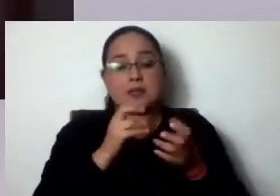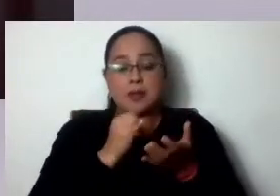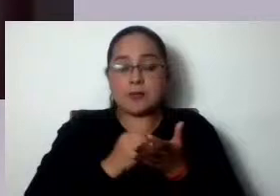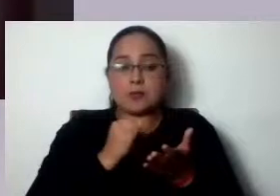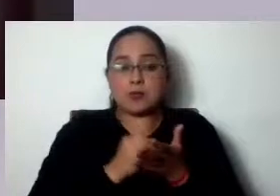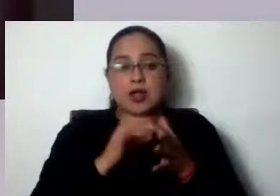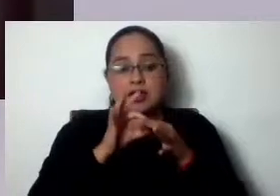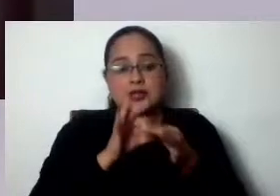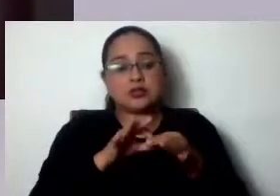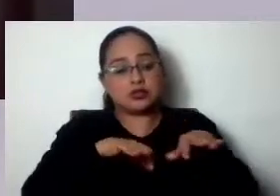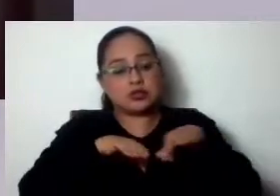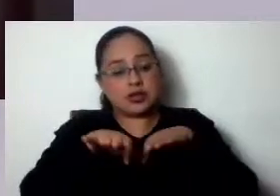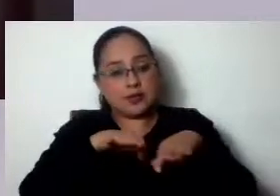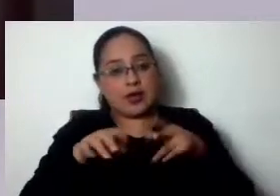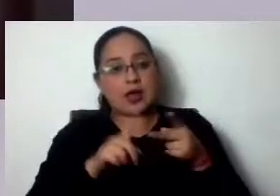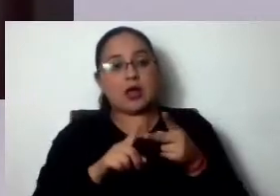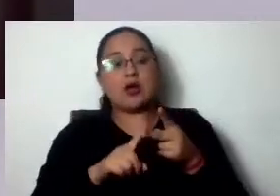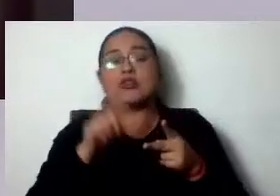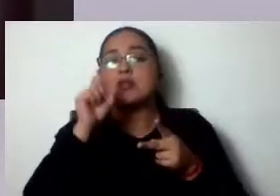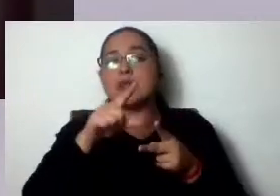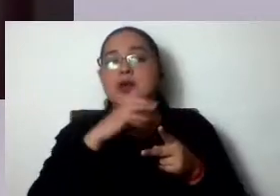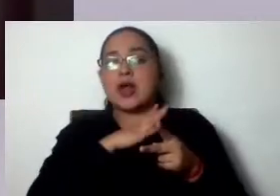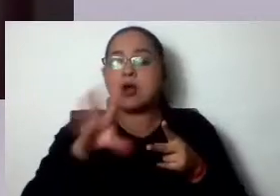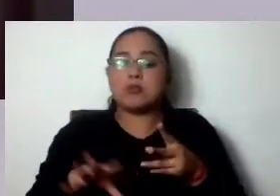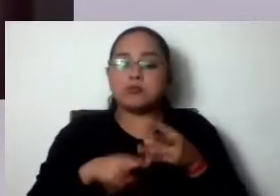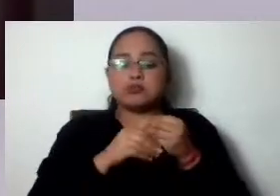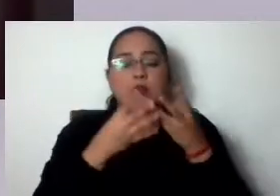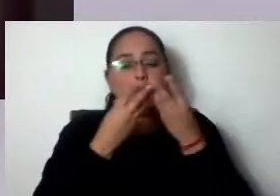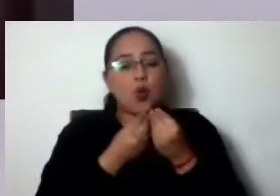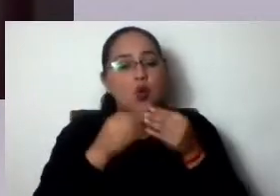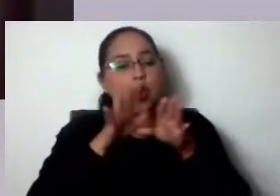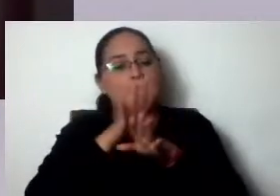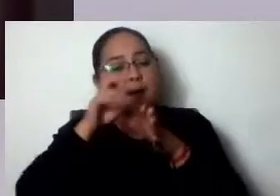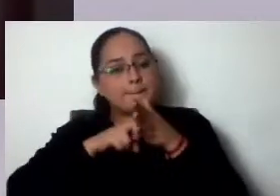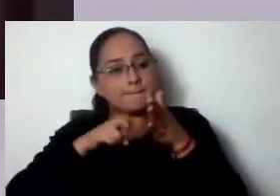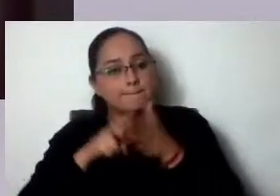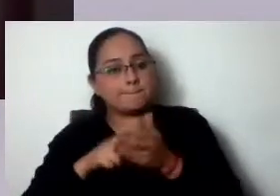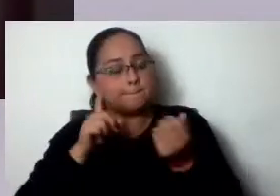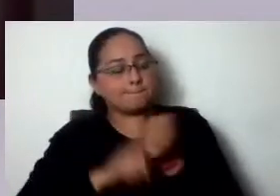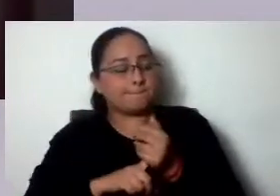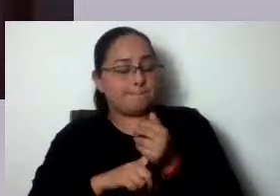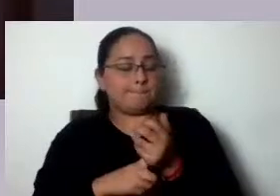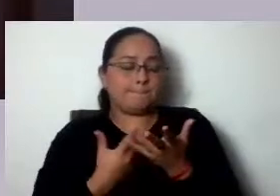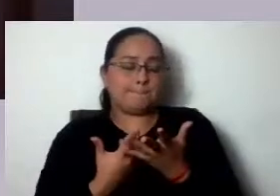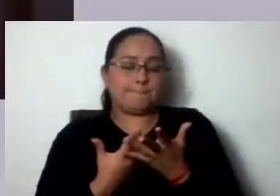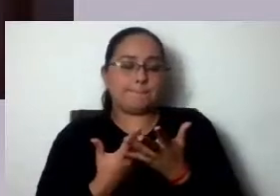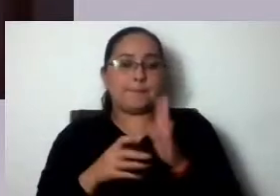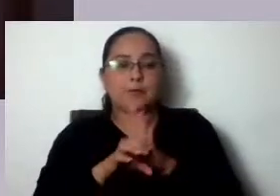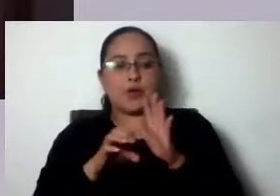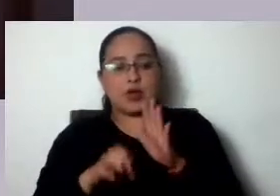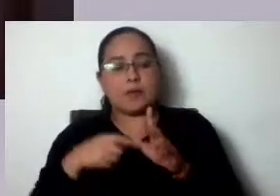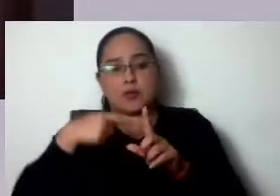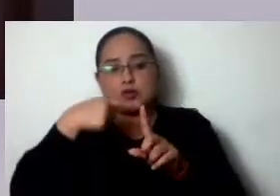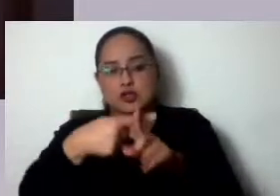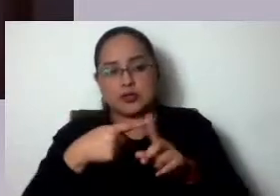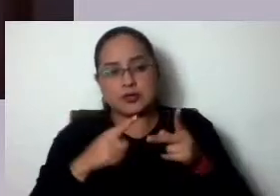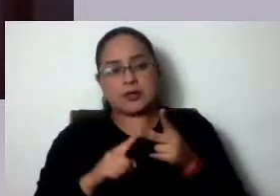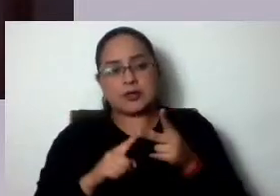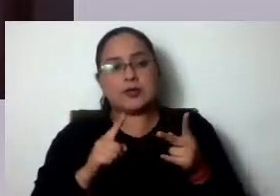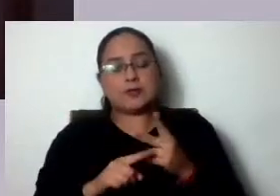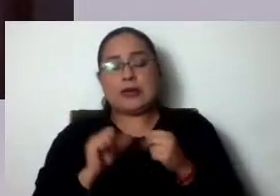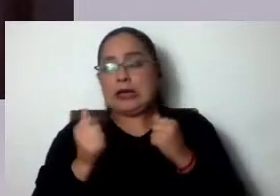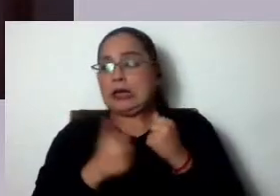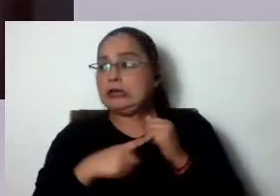materia laboral y abarca un conjunto de medidas estatales de diversa índole acciones positivas acciones negativas